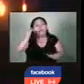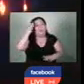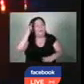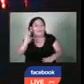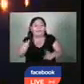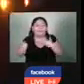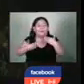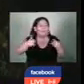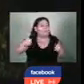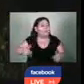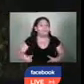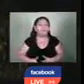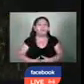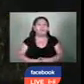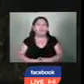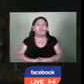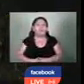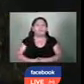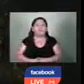detalles.